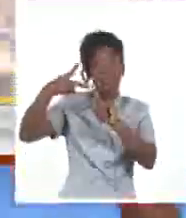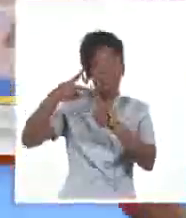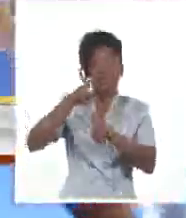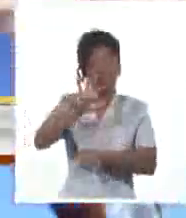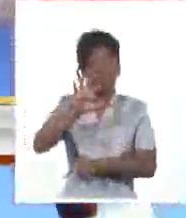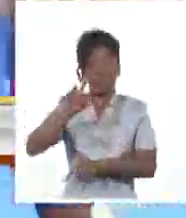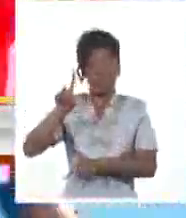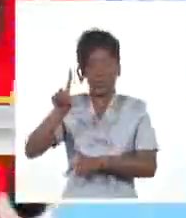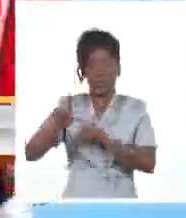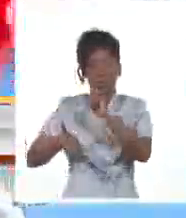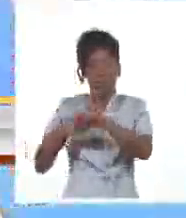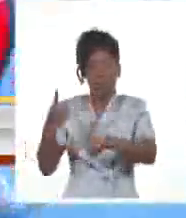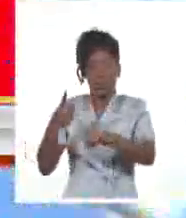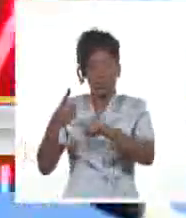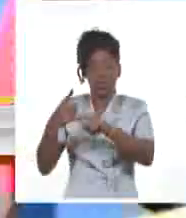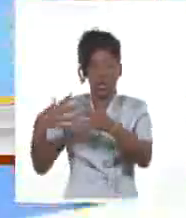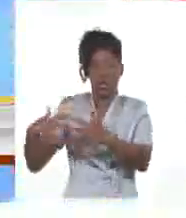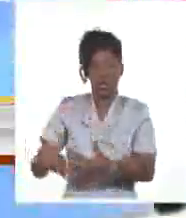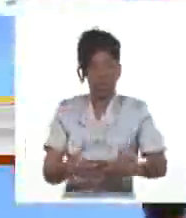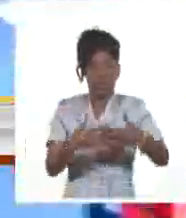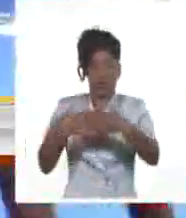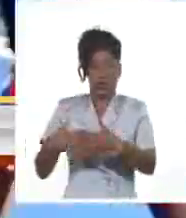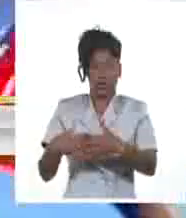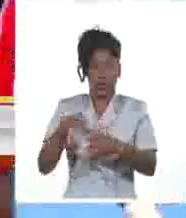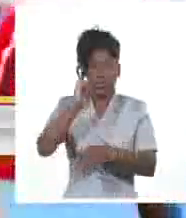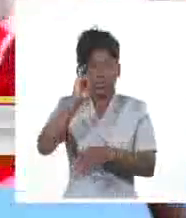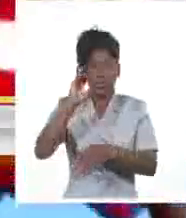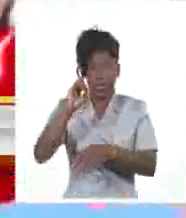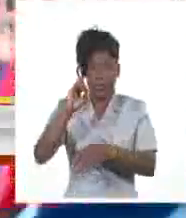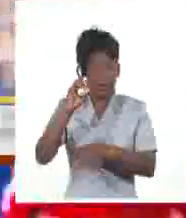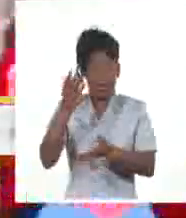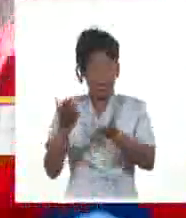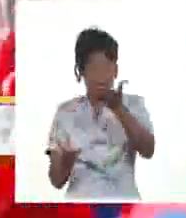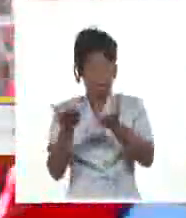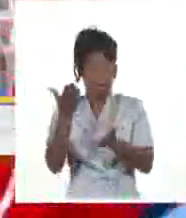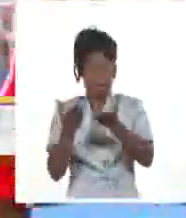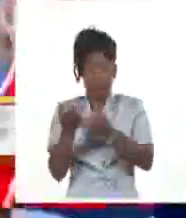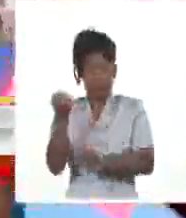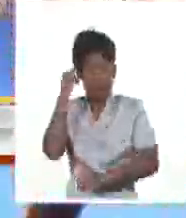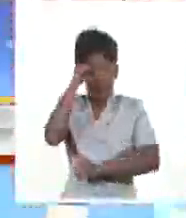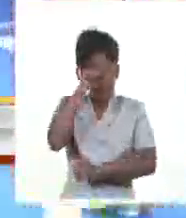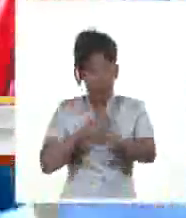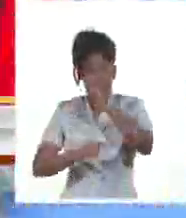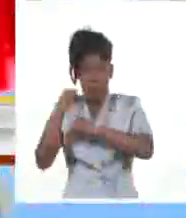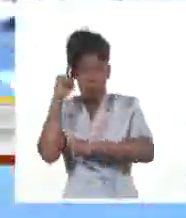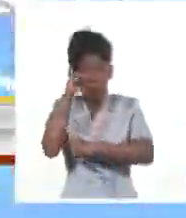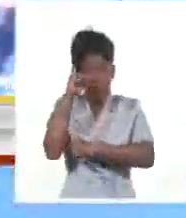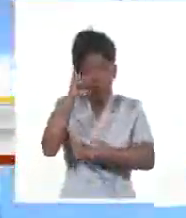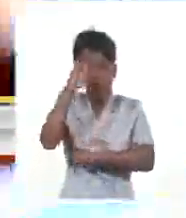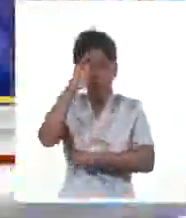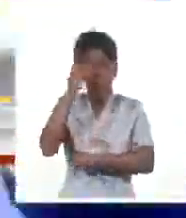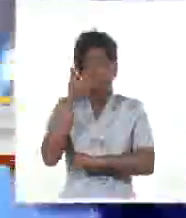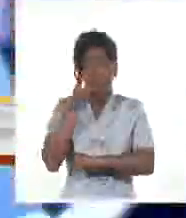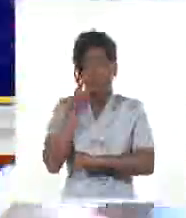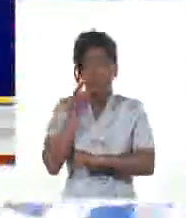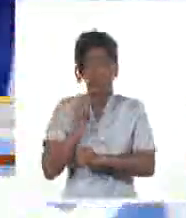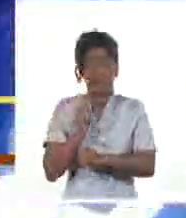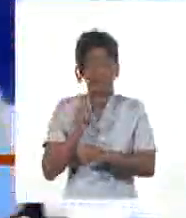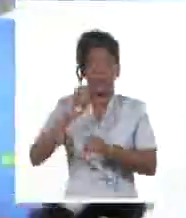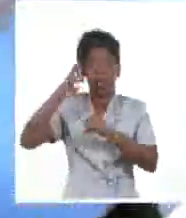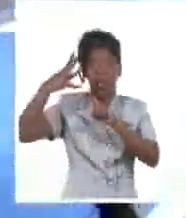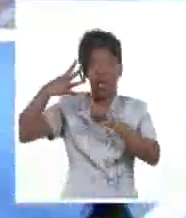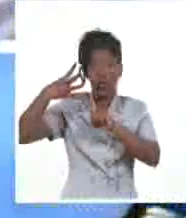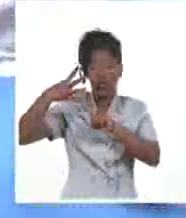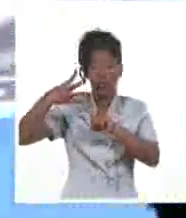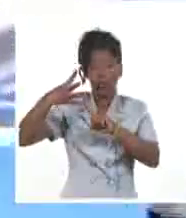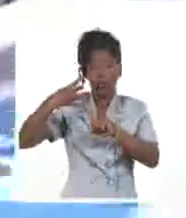al estadounidense Aaron Hill. En 60, Rafael Holwert batirá puños ante el dominicano Miguel de la Cruz. Por último, ya asegurado para